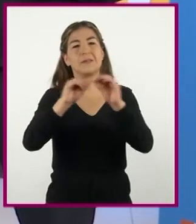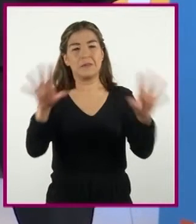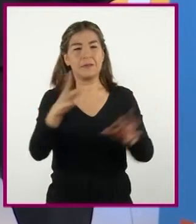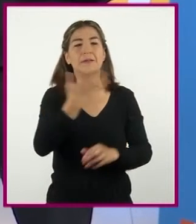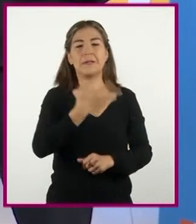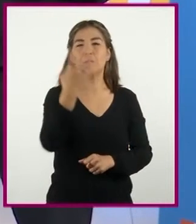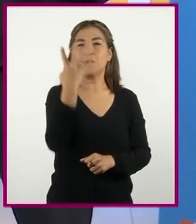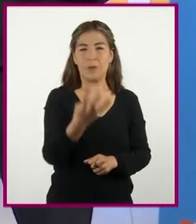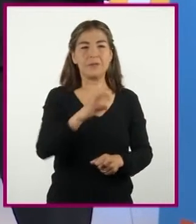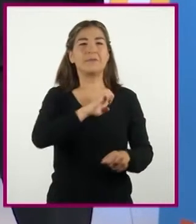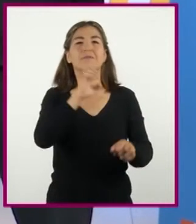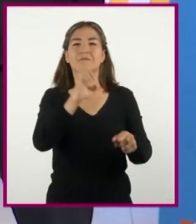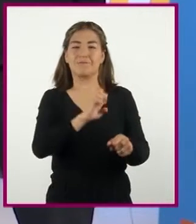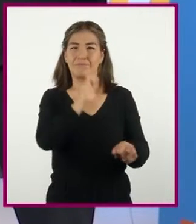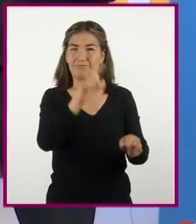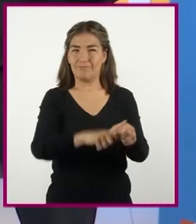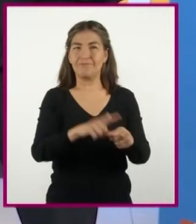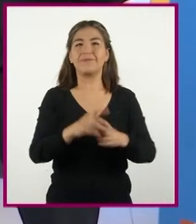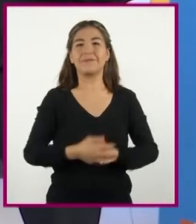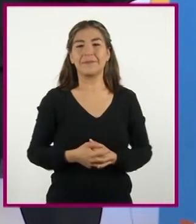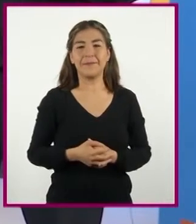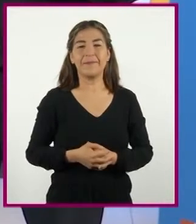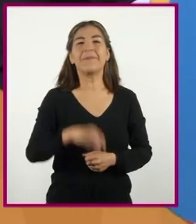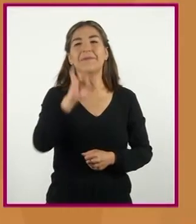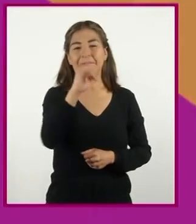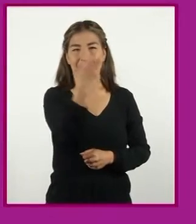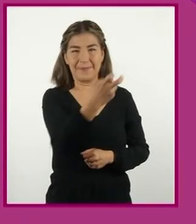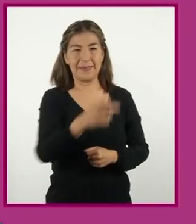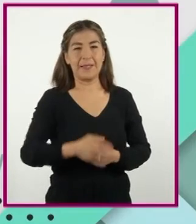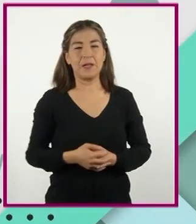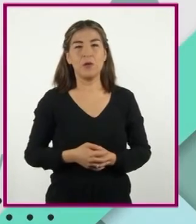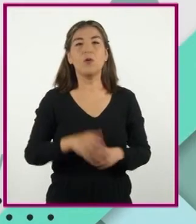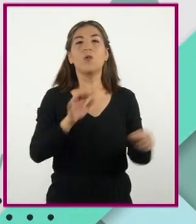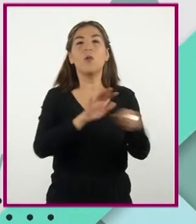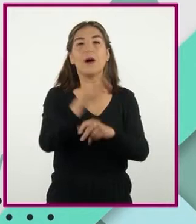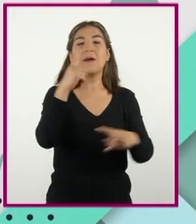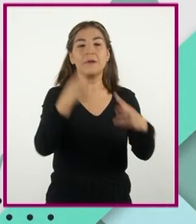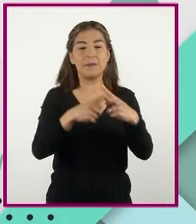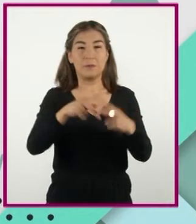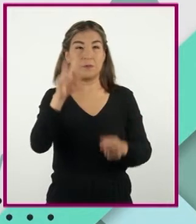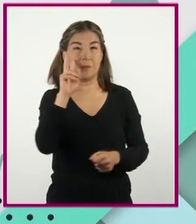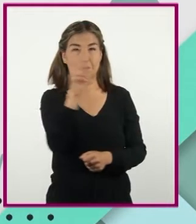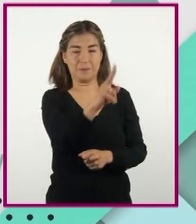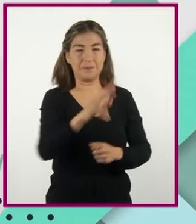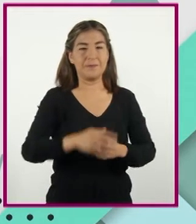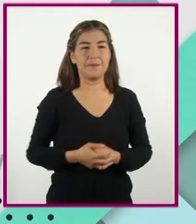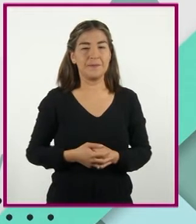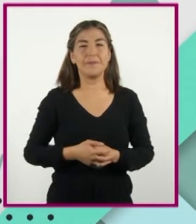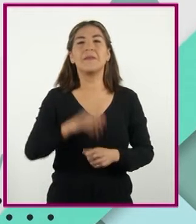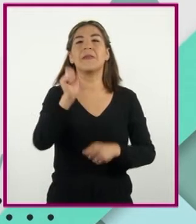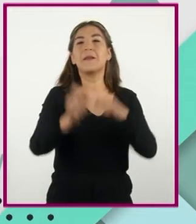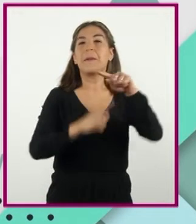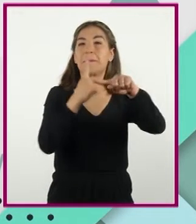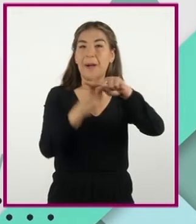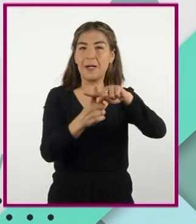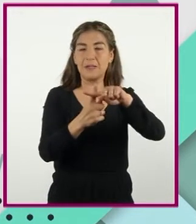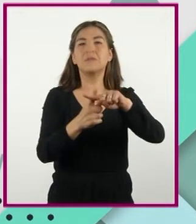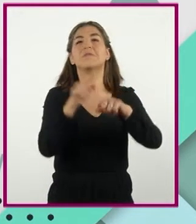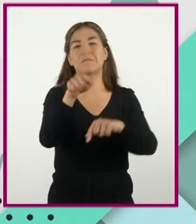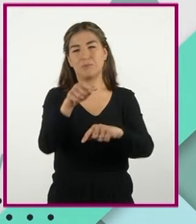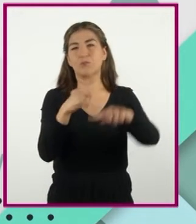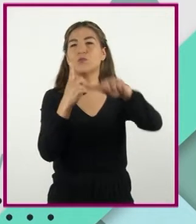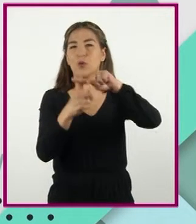los 4 elementos, maestro. Así es, el término algebraico que observan tiene el signo más y es